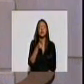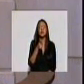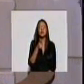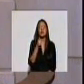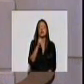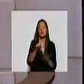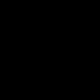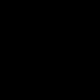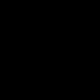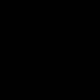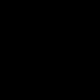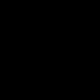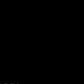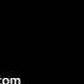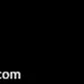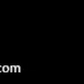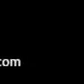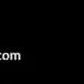ley 100.